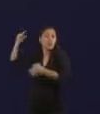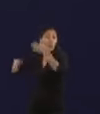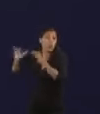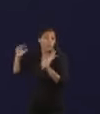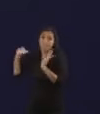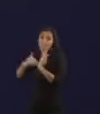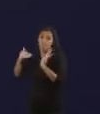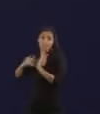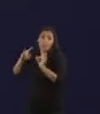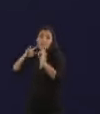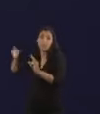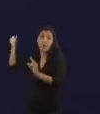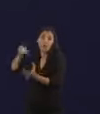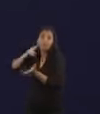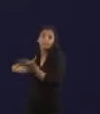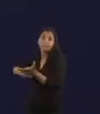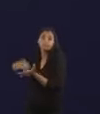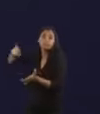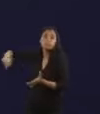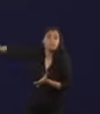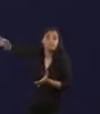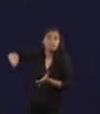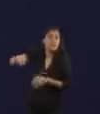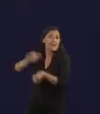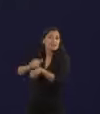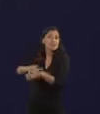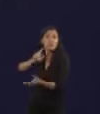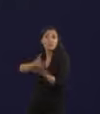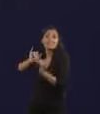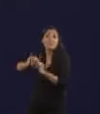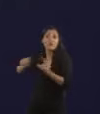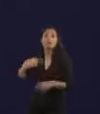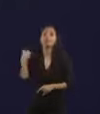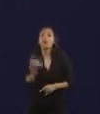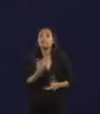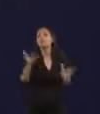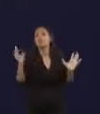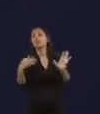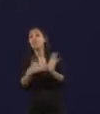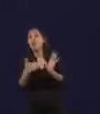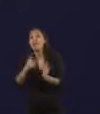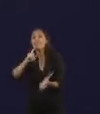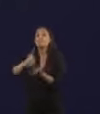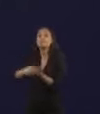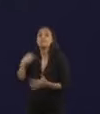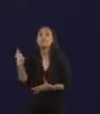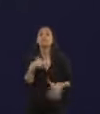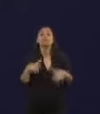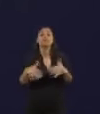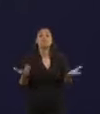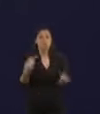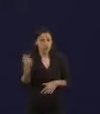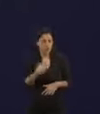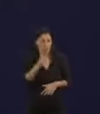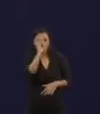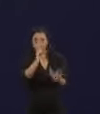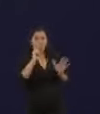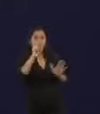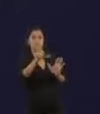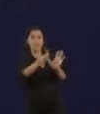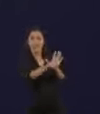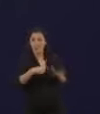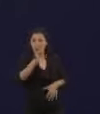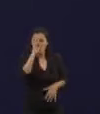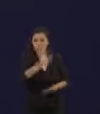está en la justicia y la justicia determinará y en tal caso también actuaremos en consecuencia nosotros no actuamos fuera de la ley actuamos siempre